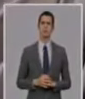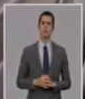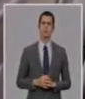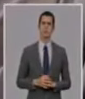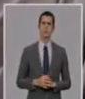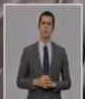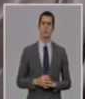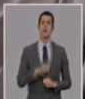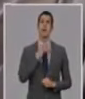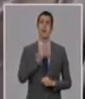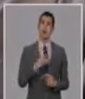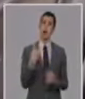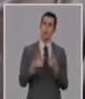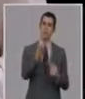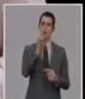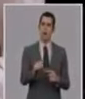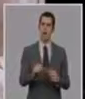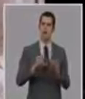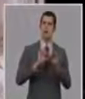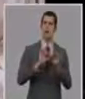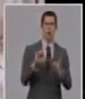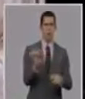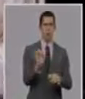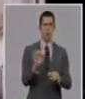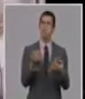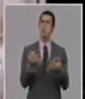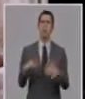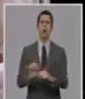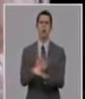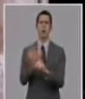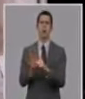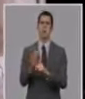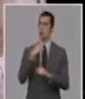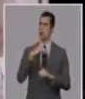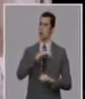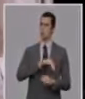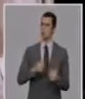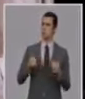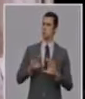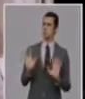aguda de la enfermedad. Exactamente. Ahora, también me gustaría mostrarles